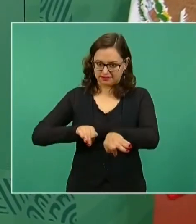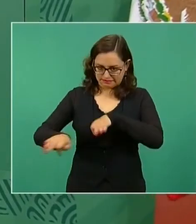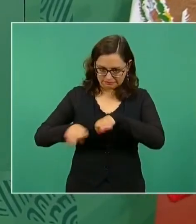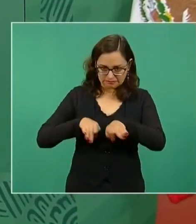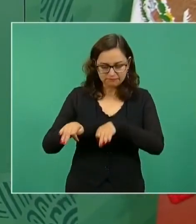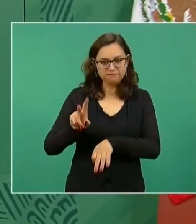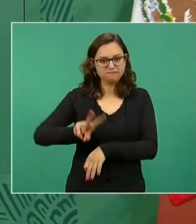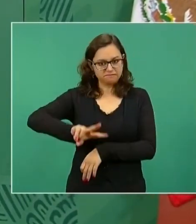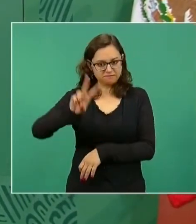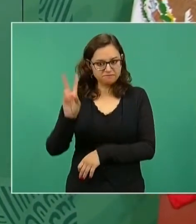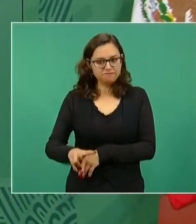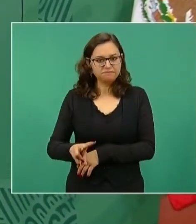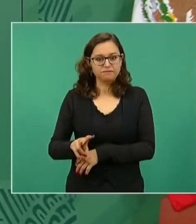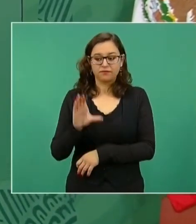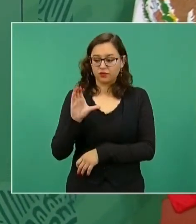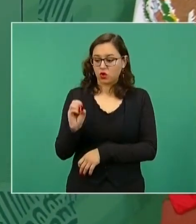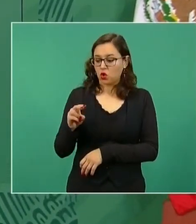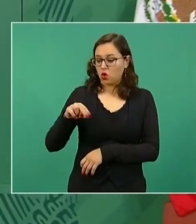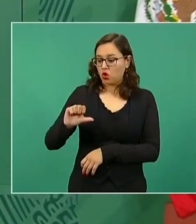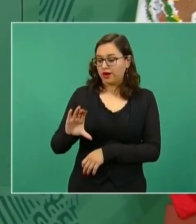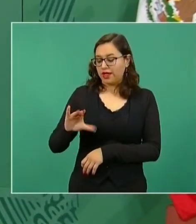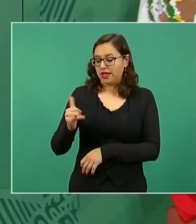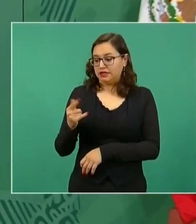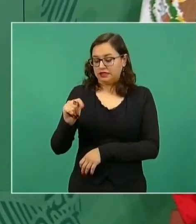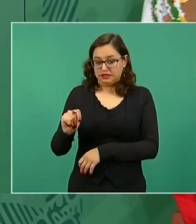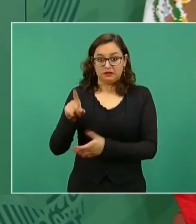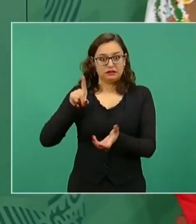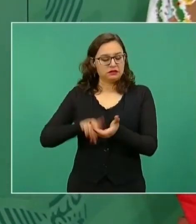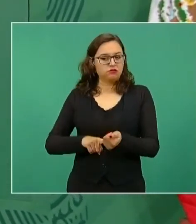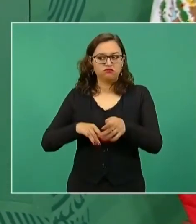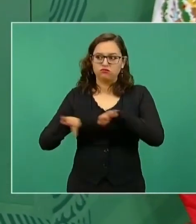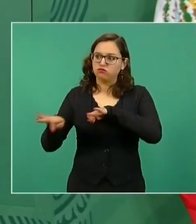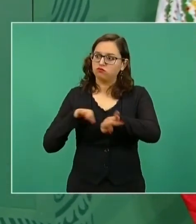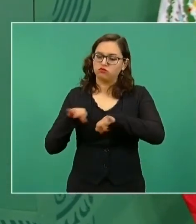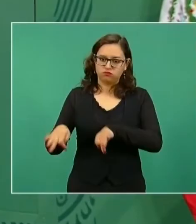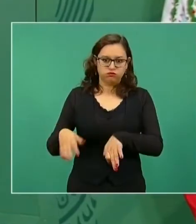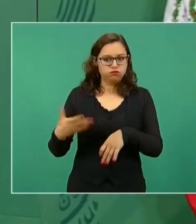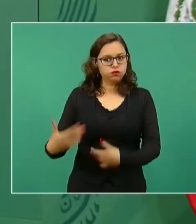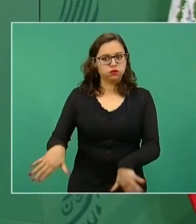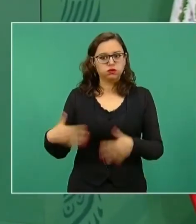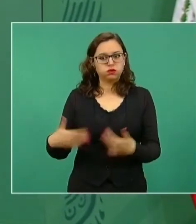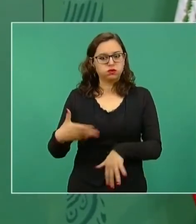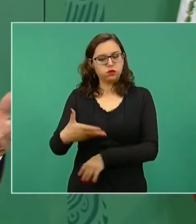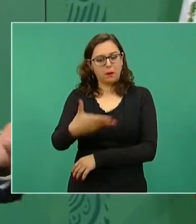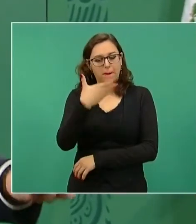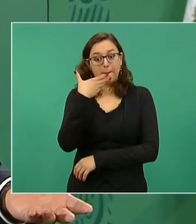El CONACYT ha hecho cosas extraordinarias. Noticias TVT.